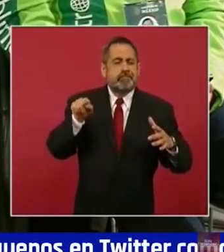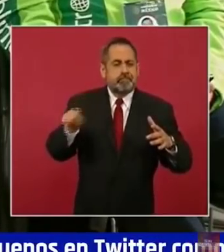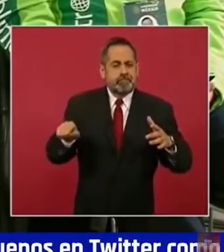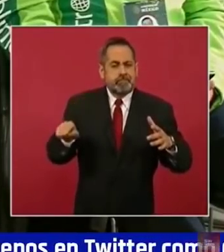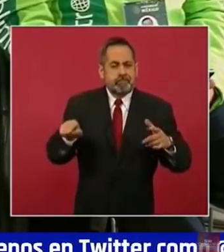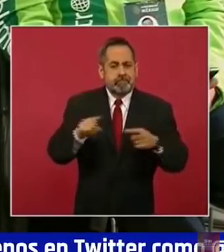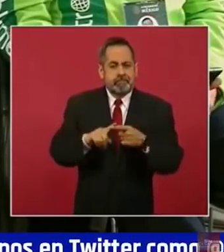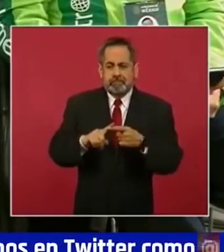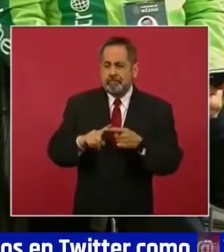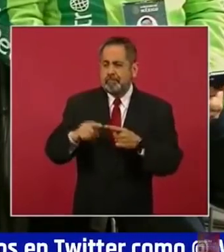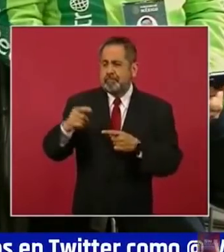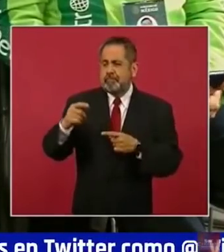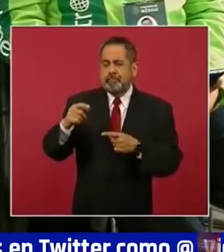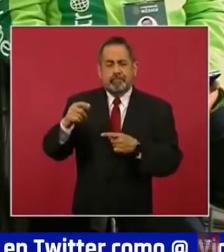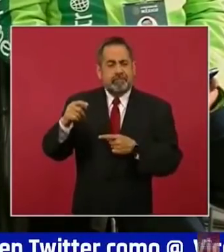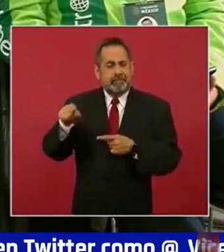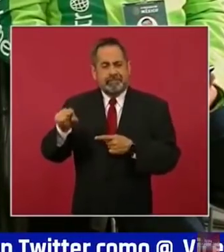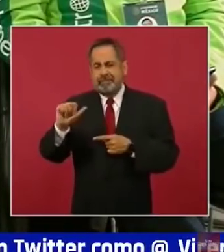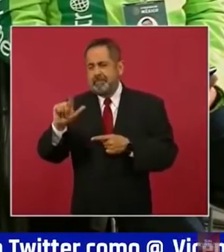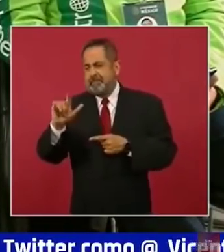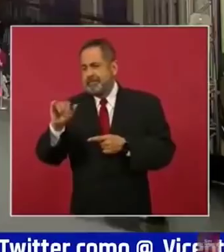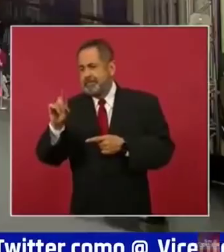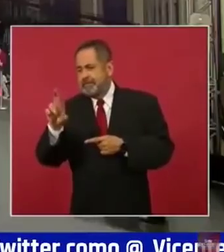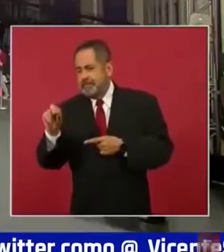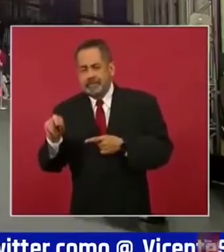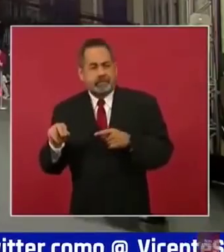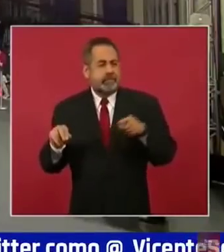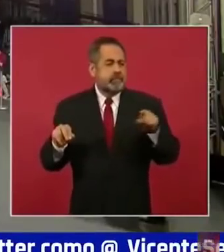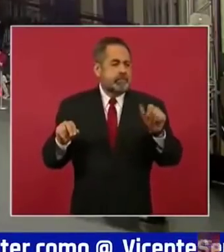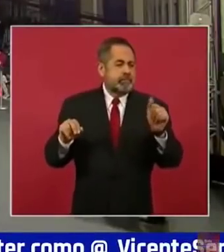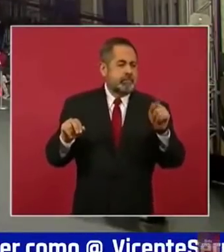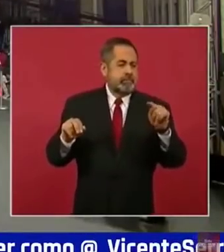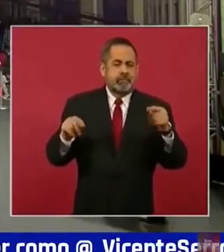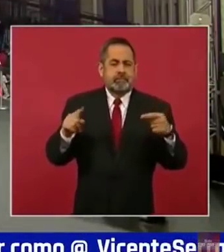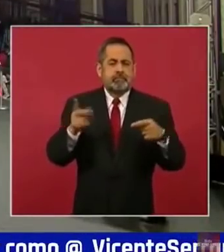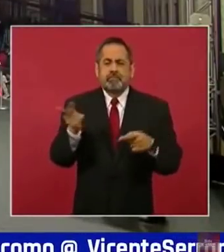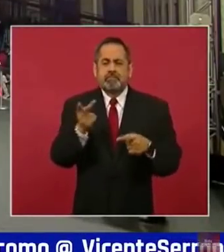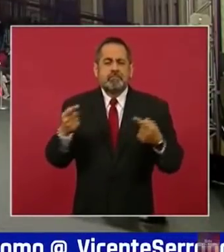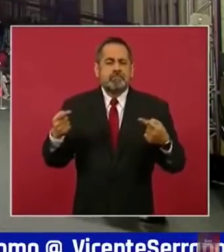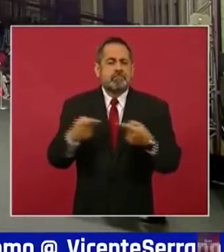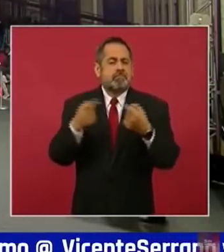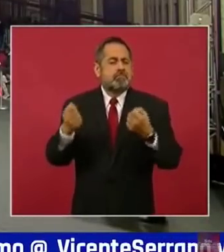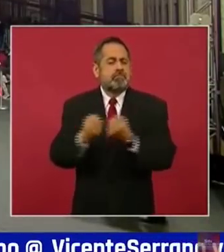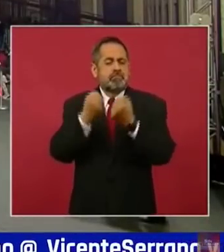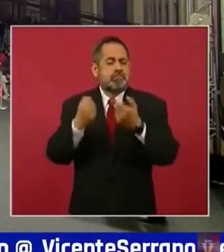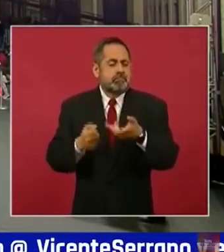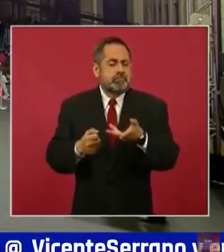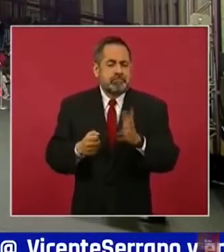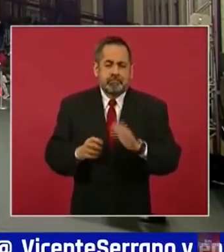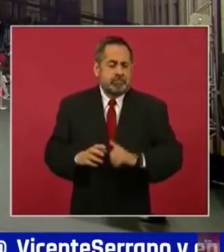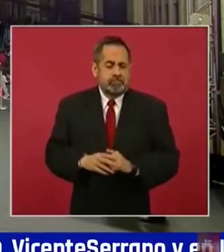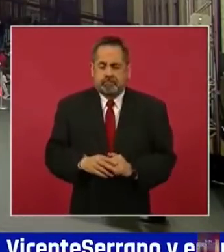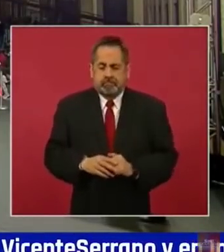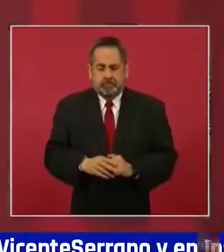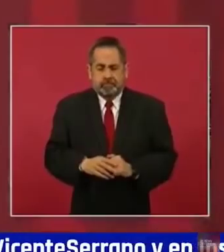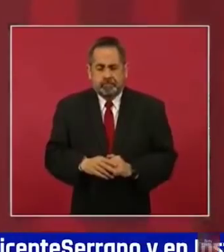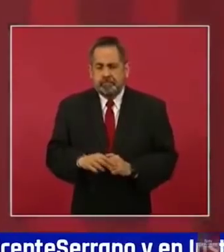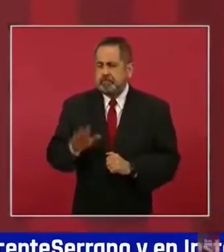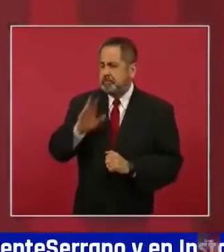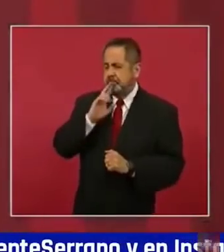propio fiscal Gers Manero y Santiago Nieto. Pues es un asunto que tiene que ver con la Fiscalía,